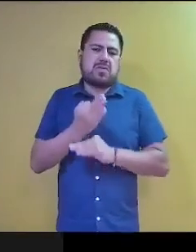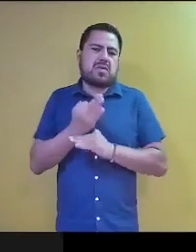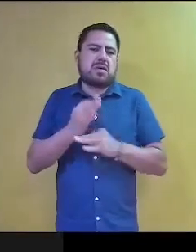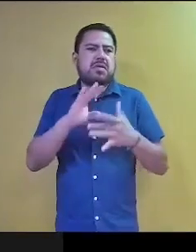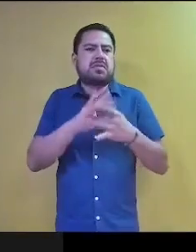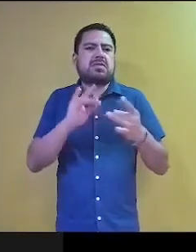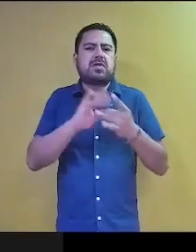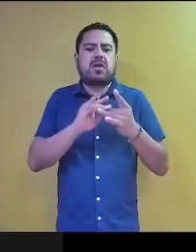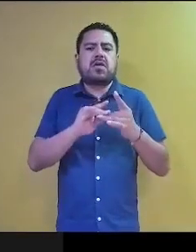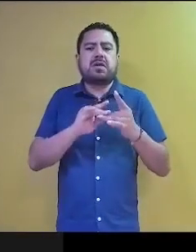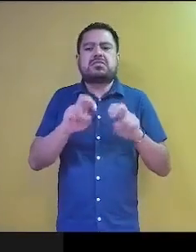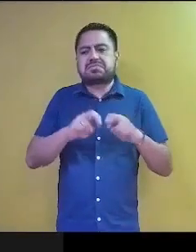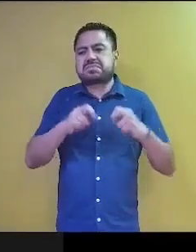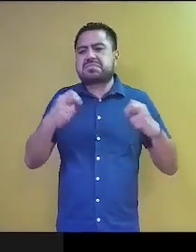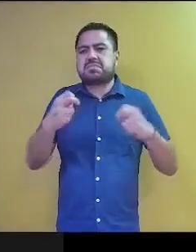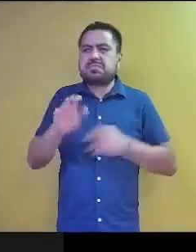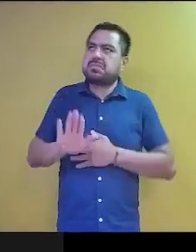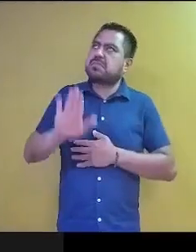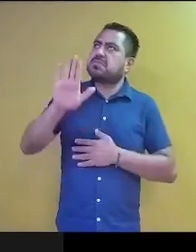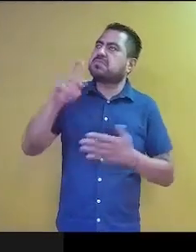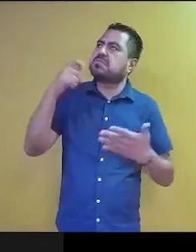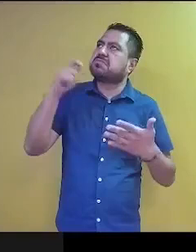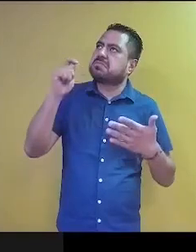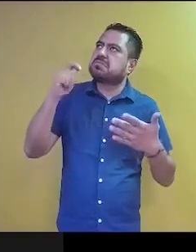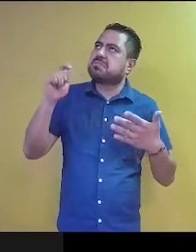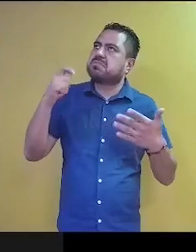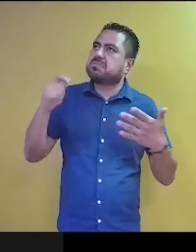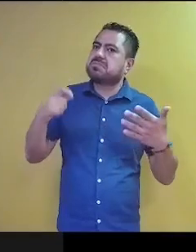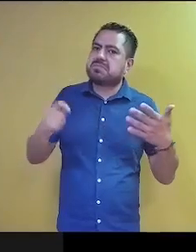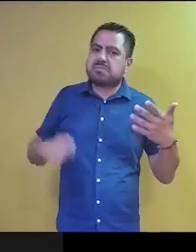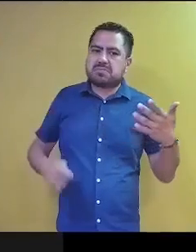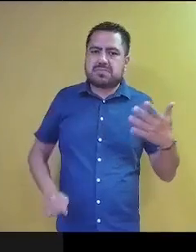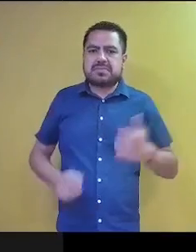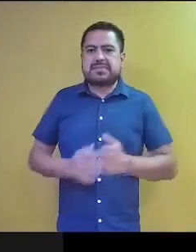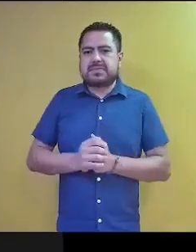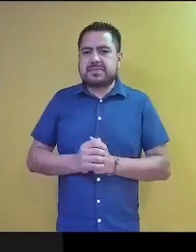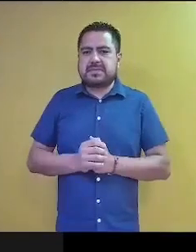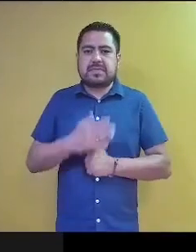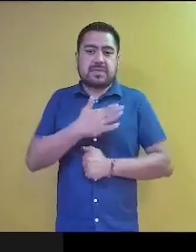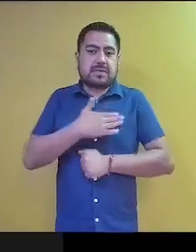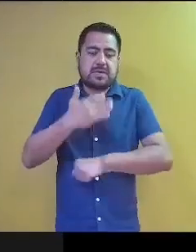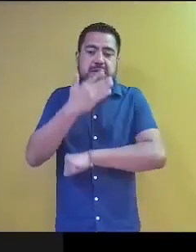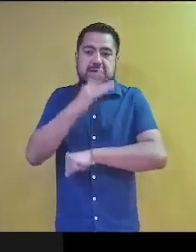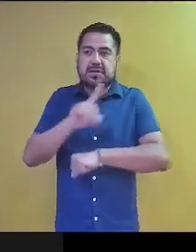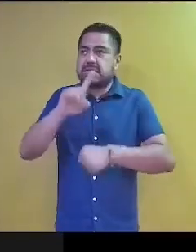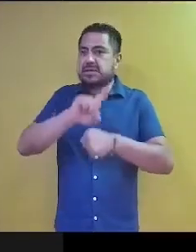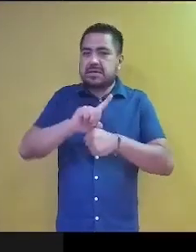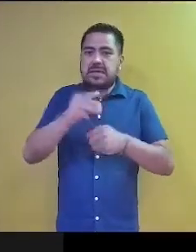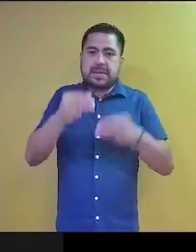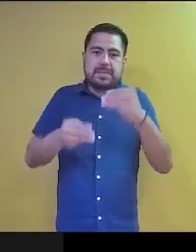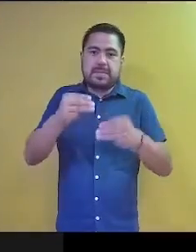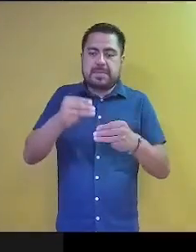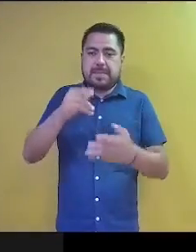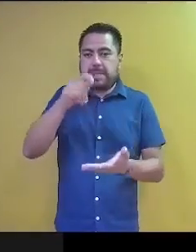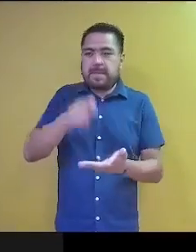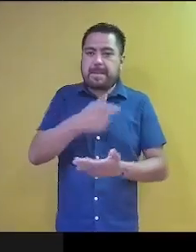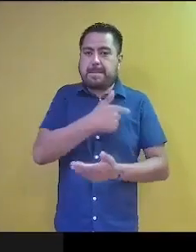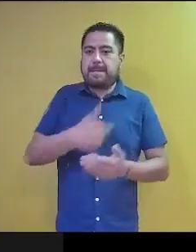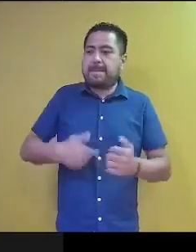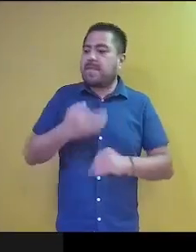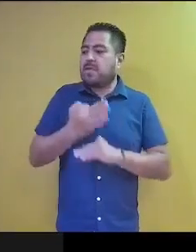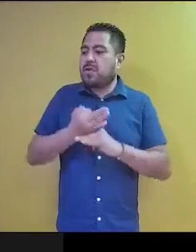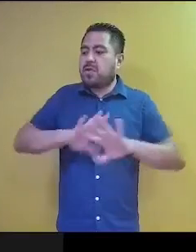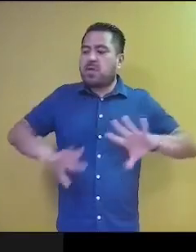verificar el quórum legal para sesionar válidamente. Buenos días, magistrada presidenta. Hago constar que además de usted se encuentran en